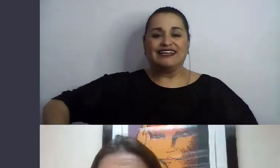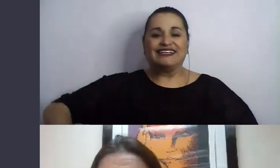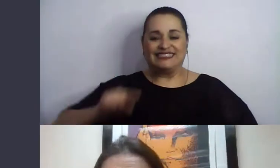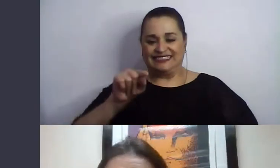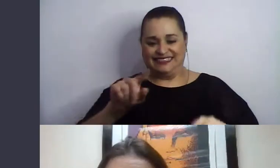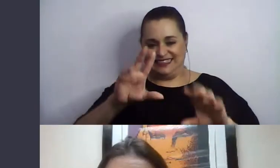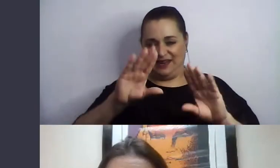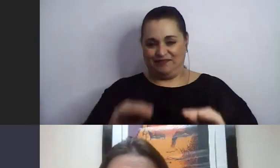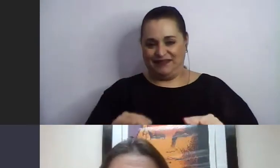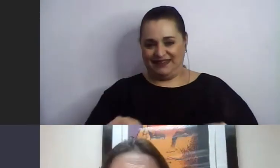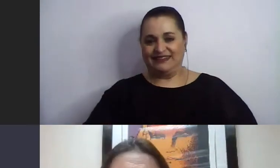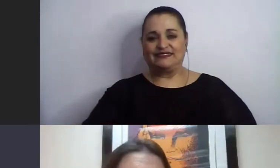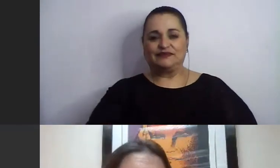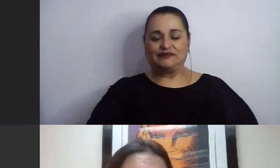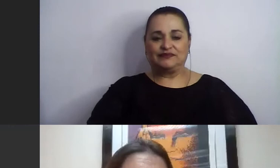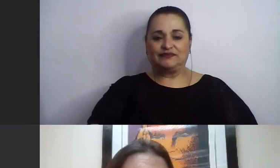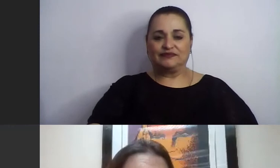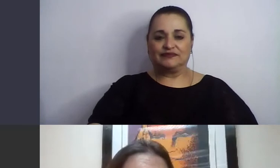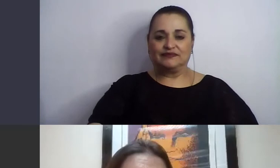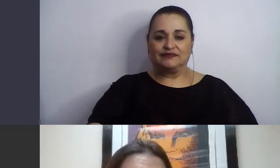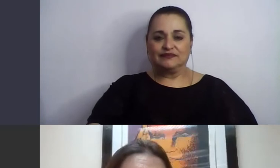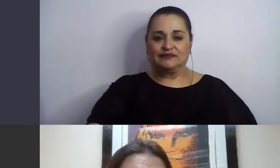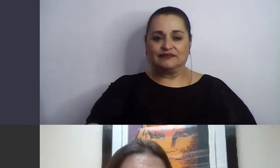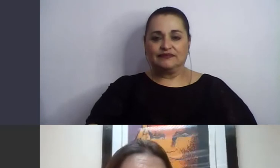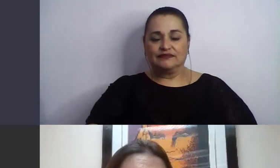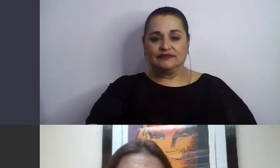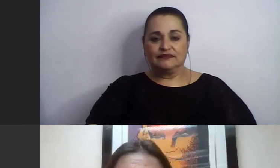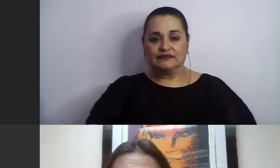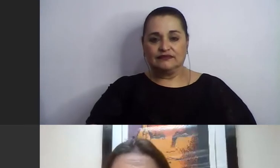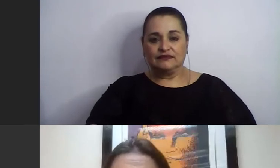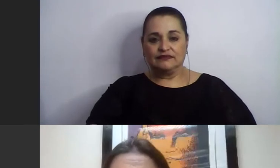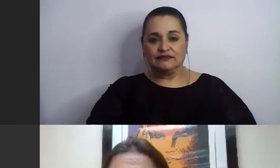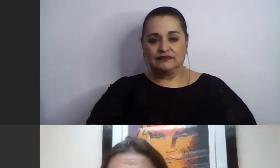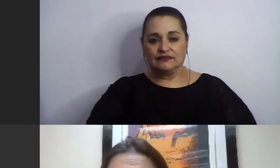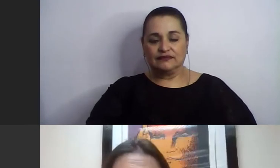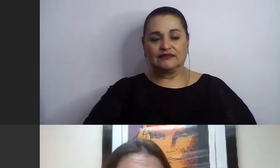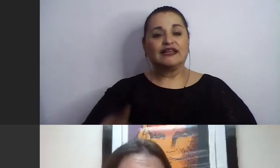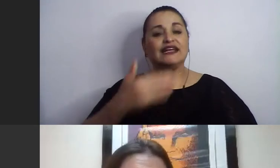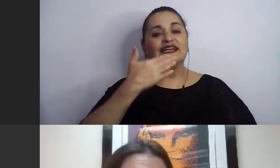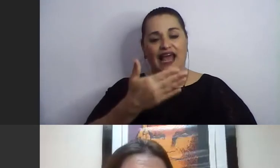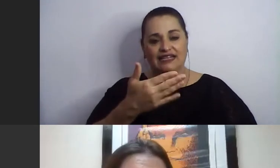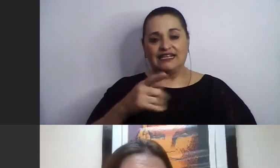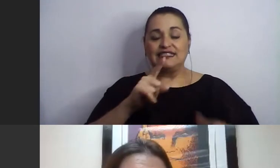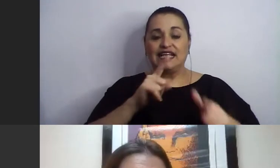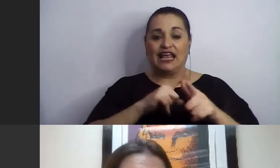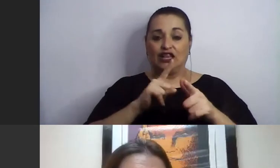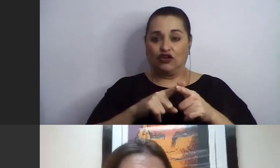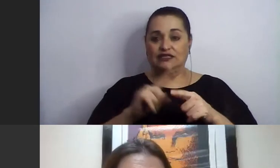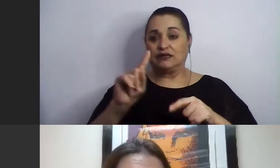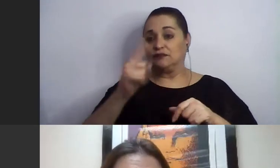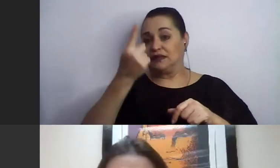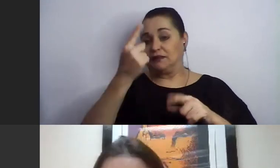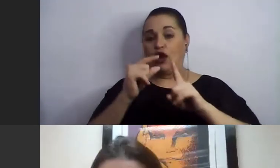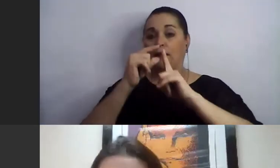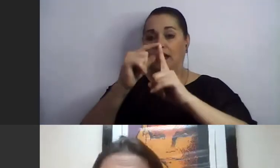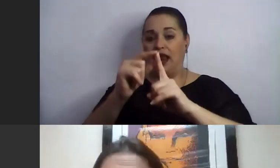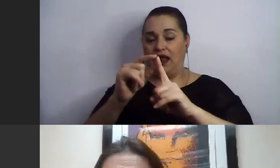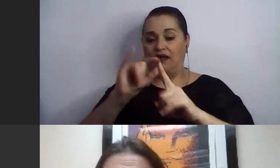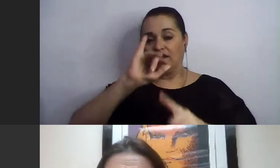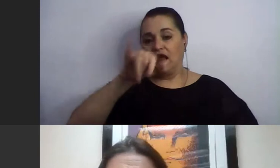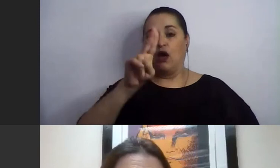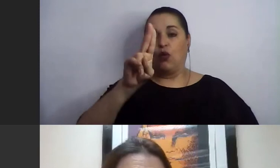perfecto muchas gracias no se preocupen muchas gracias entonces si le damos primero la palabra a don Juan